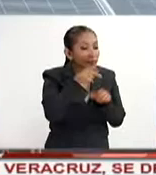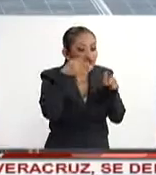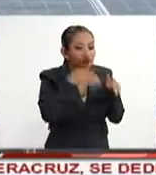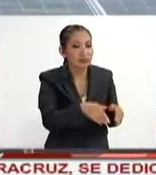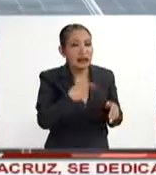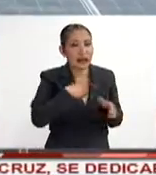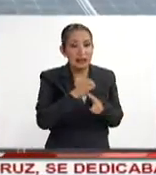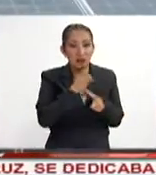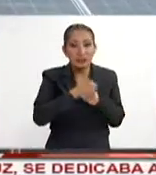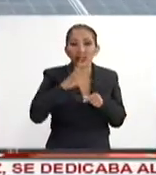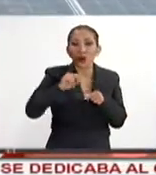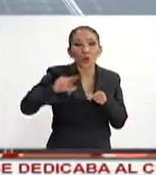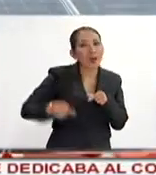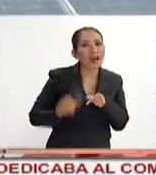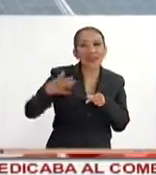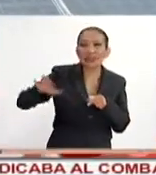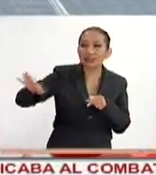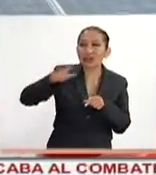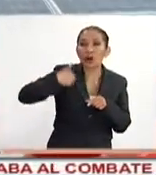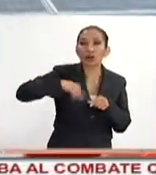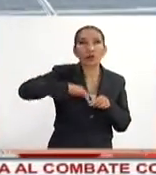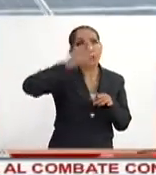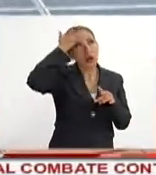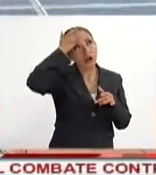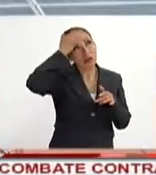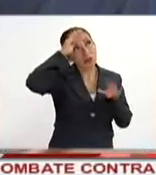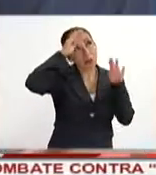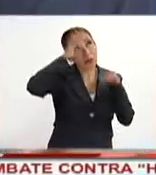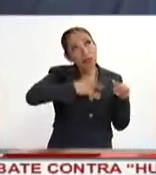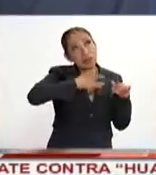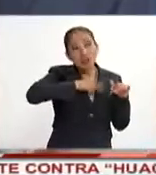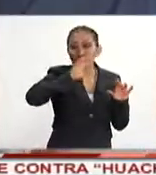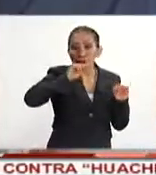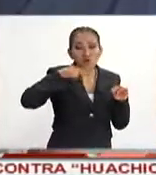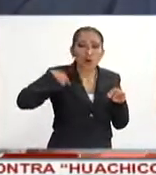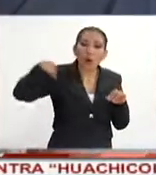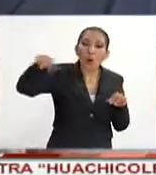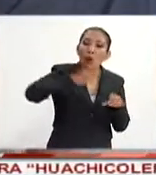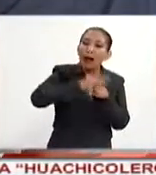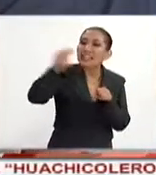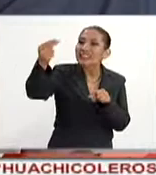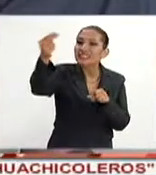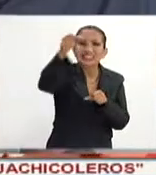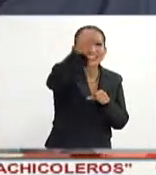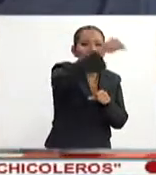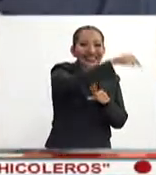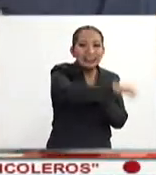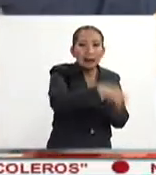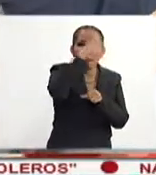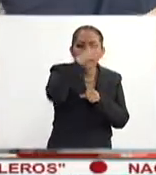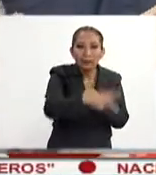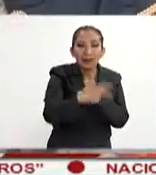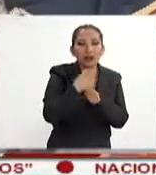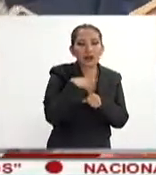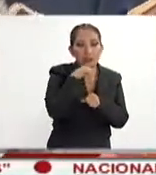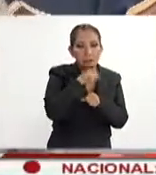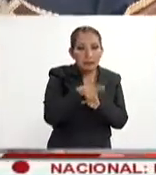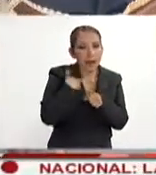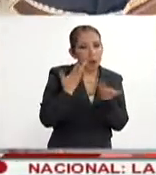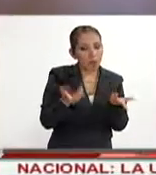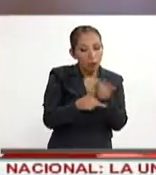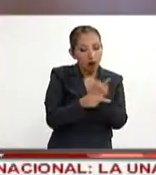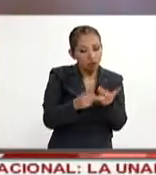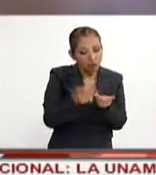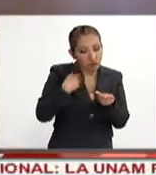ellos. Entonces, ya no tanto desarrollar en base a lo que a nosotros nos gustaba, ¿no? Sino más bien ver qué demandaba, y sobre todo México, y ser